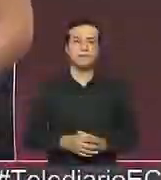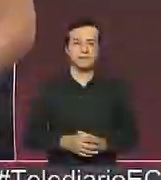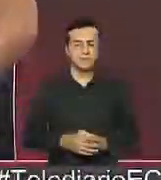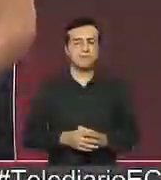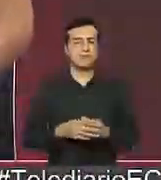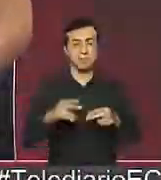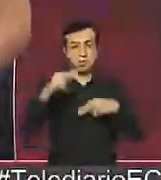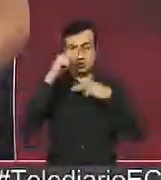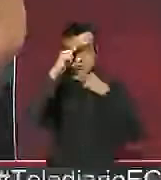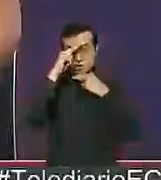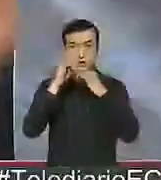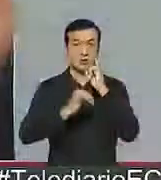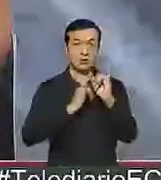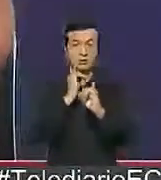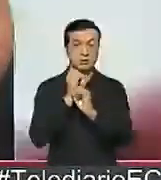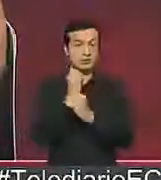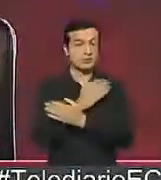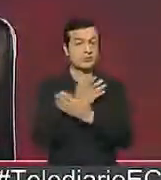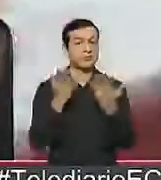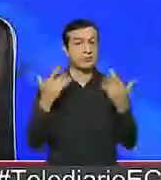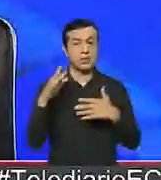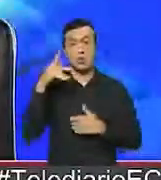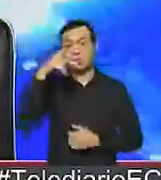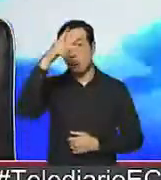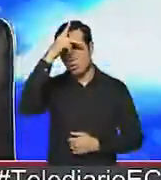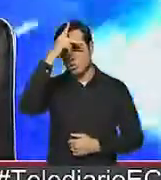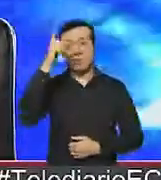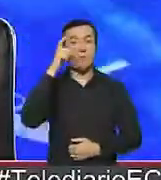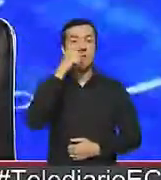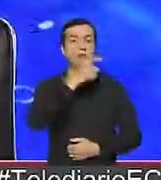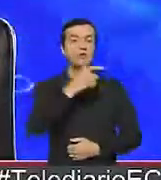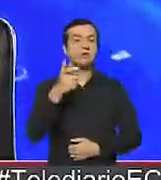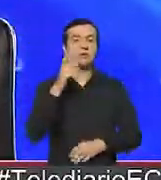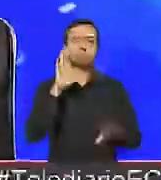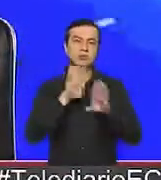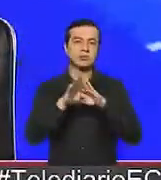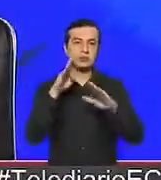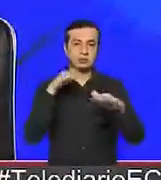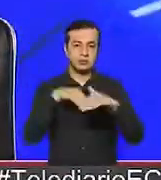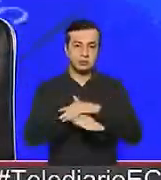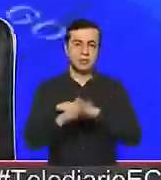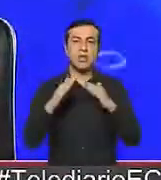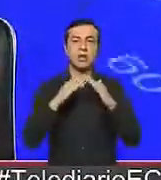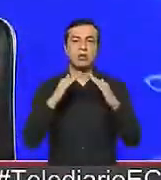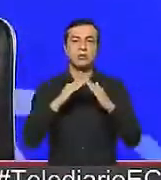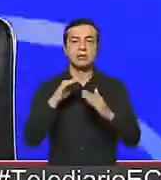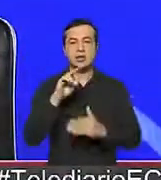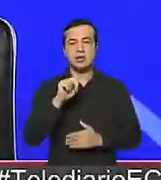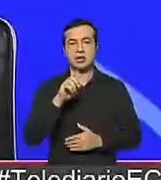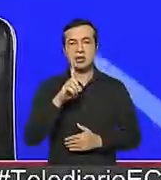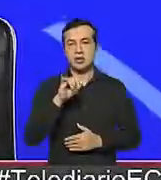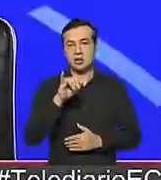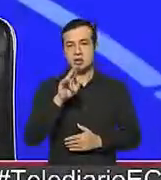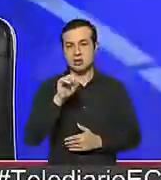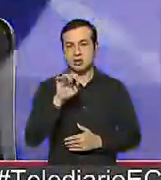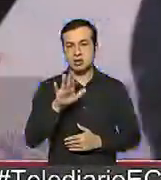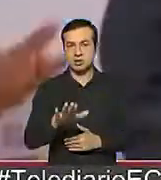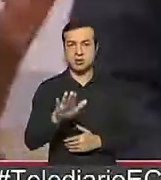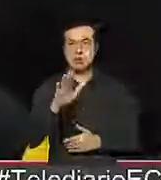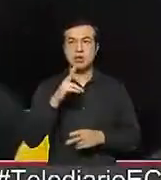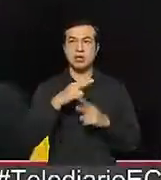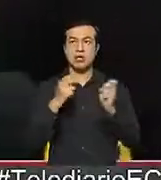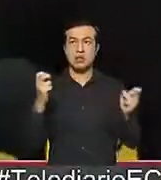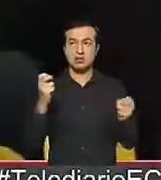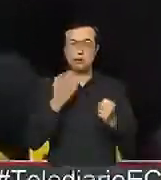Seguida las noticias internacionales. En Perú, la Fiscalía allanó la vivienda de Nadine Heredia, esposa del expresidente Ollanta Humala, y